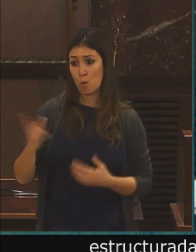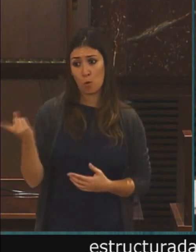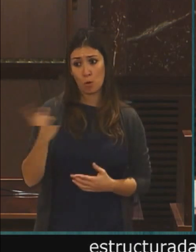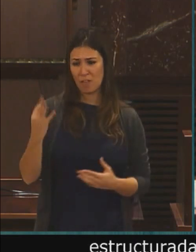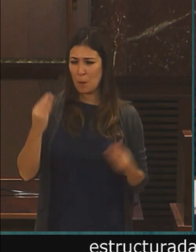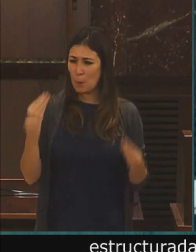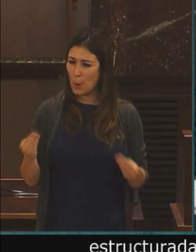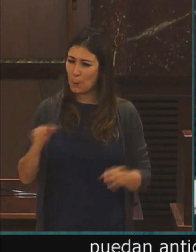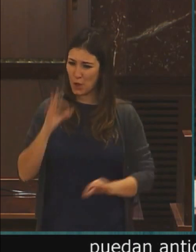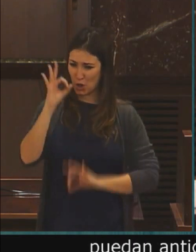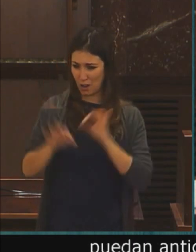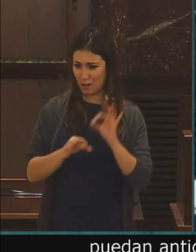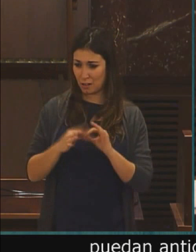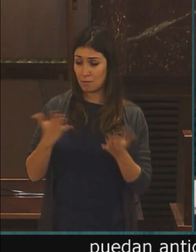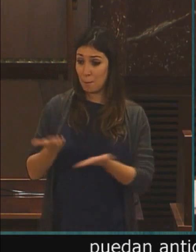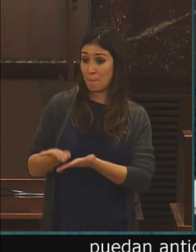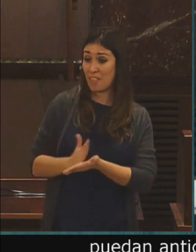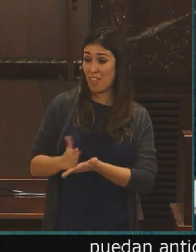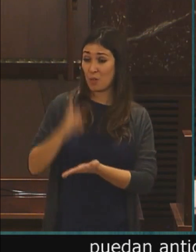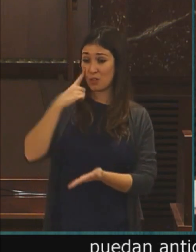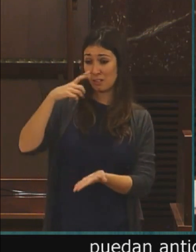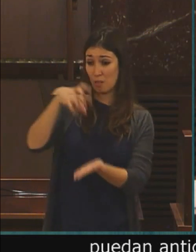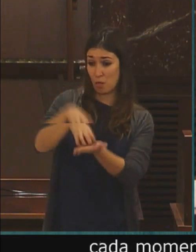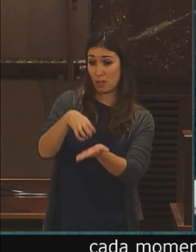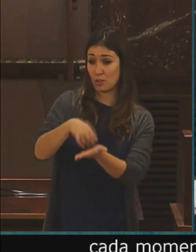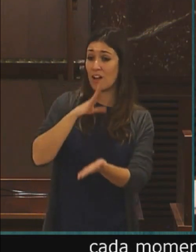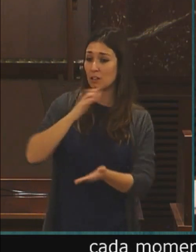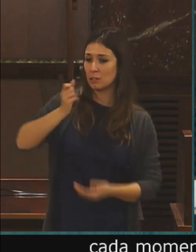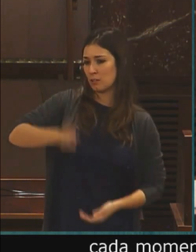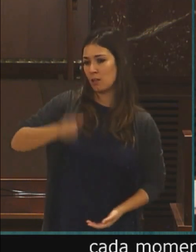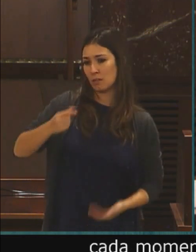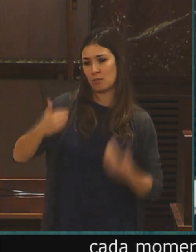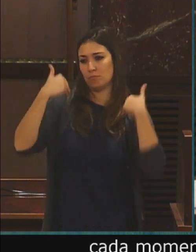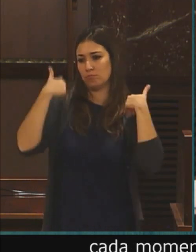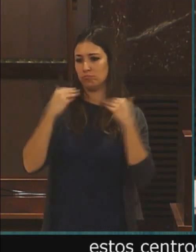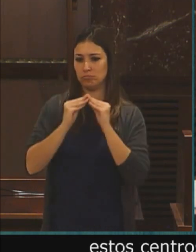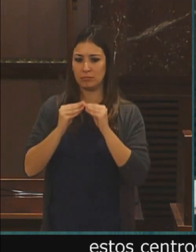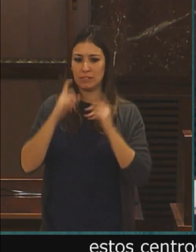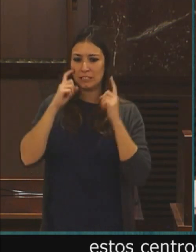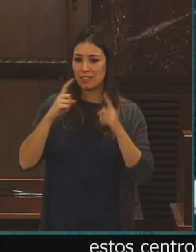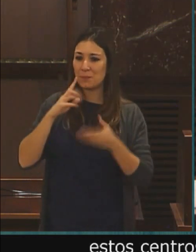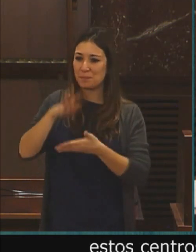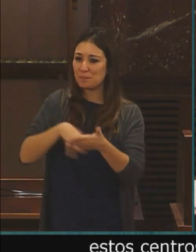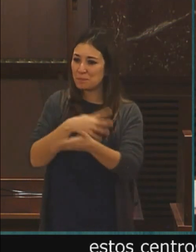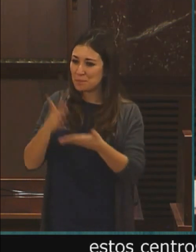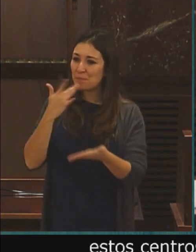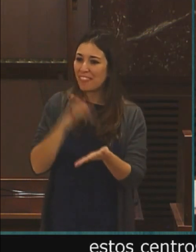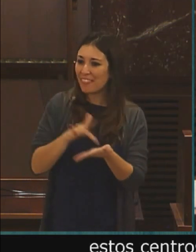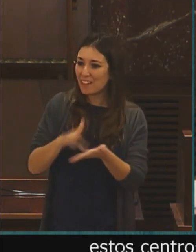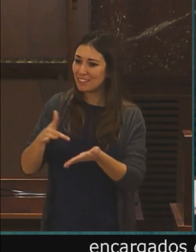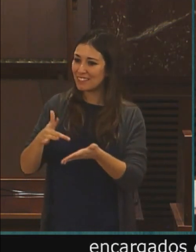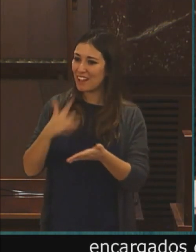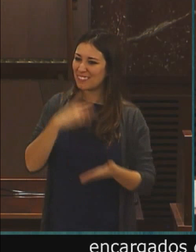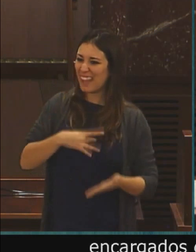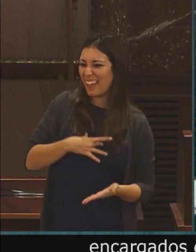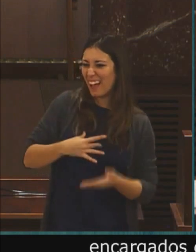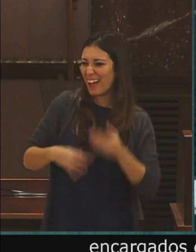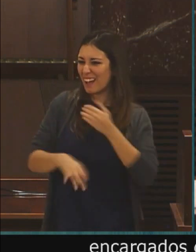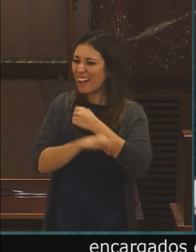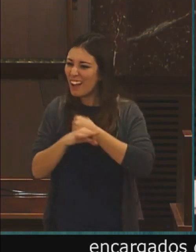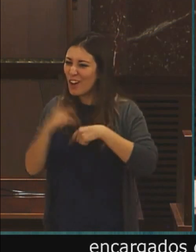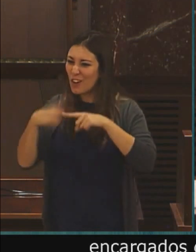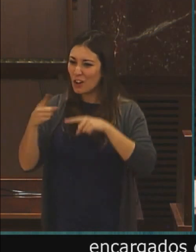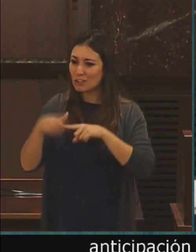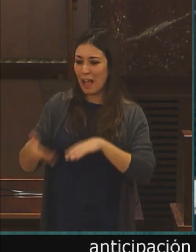momento. Los mediadores en estos centros son normalmente los encargados de realizar calendarios de anticipación de tareas, que son los calendarios que permiten en cada